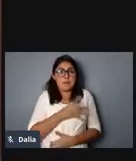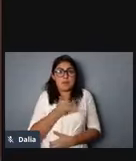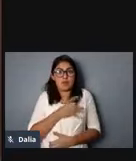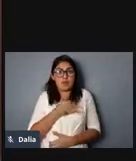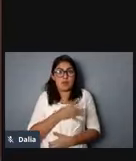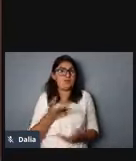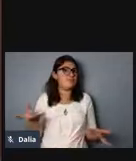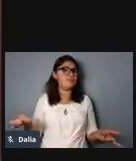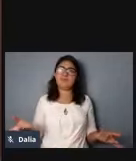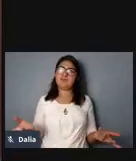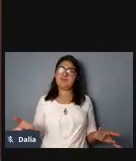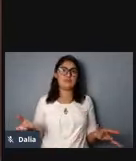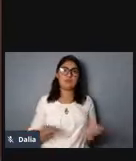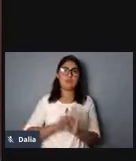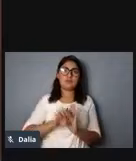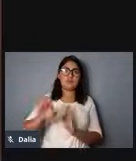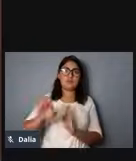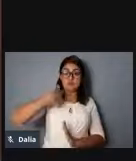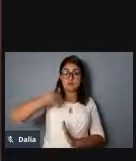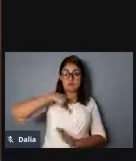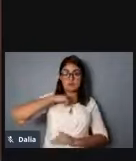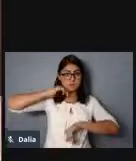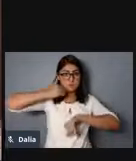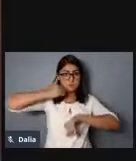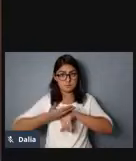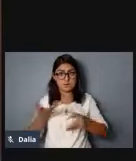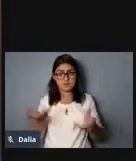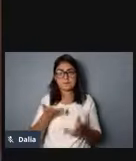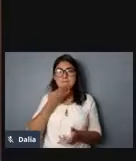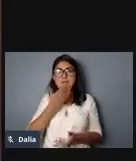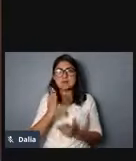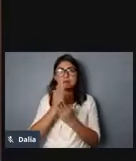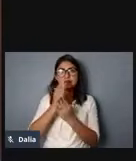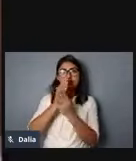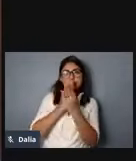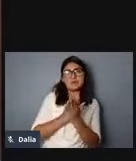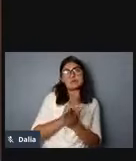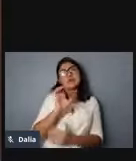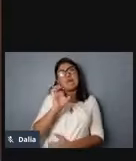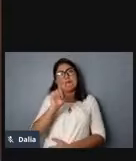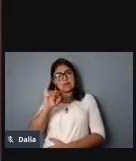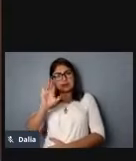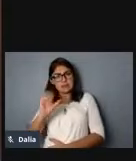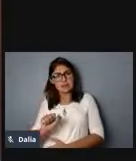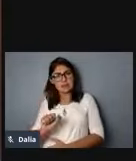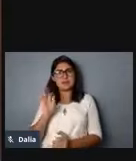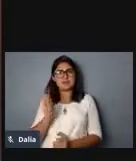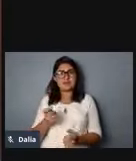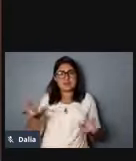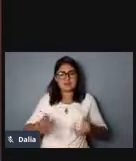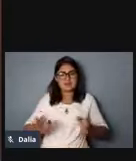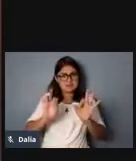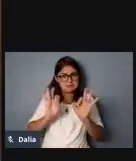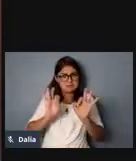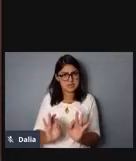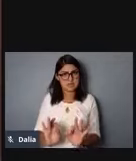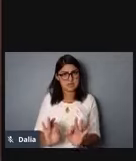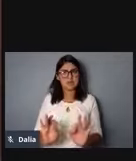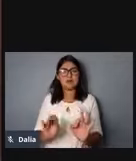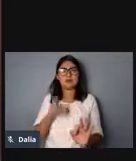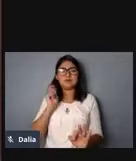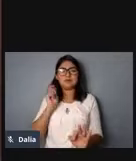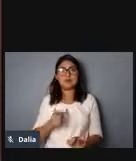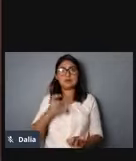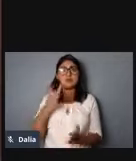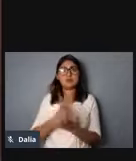responsables, apegadas a la ética y a la moral, insisto, y no al castigo y a la consecuencia y a